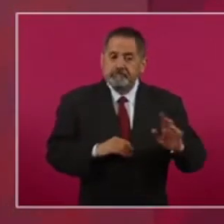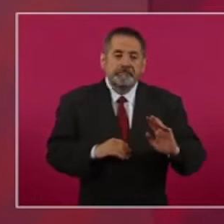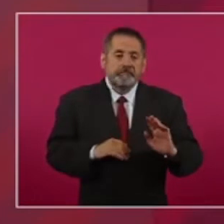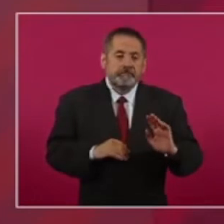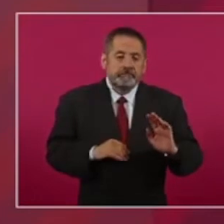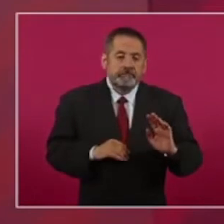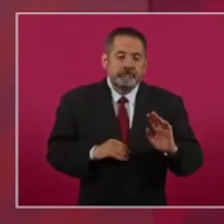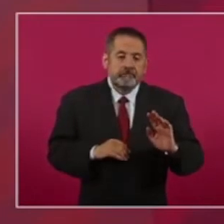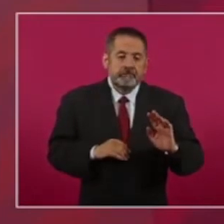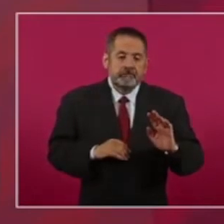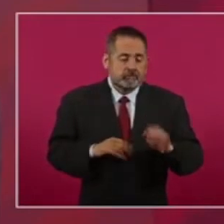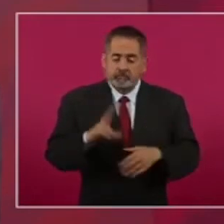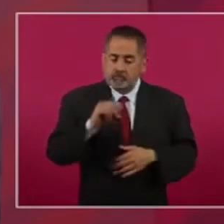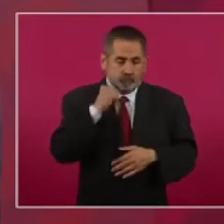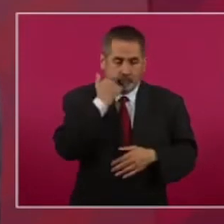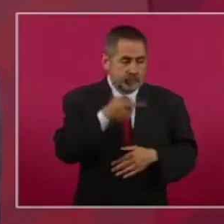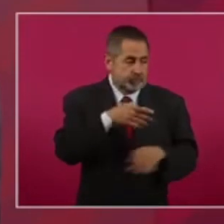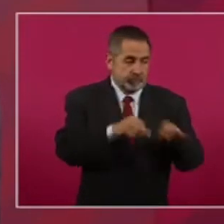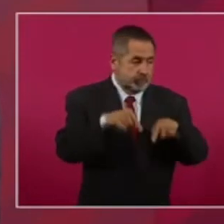no lo queremos